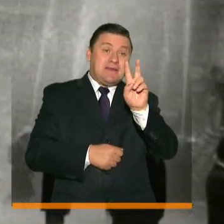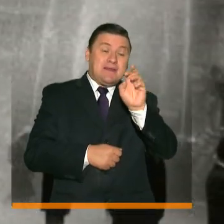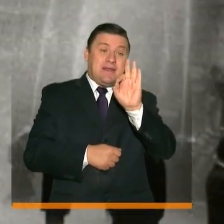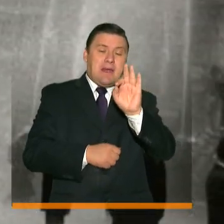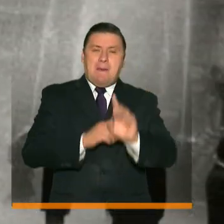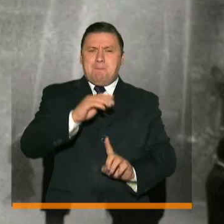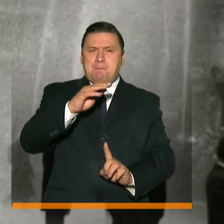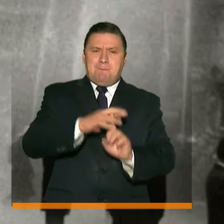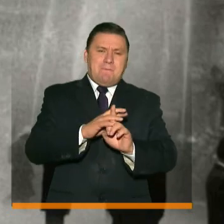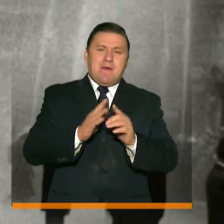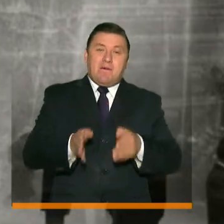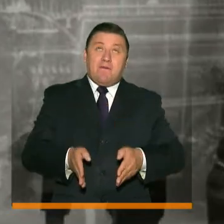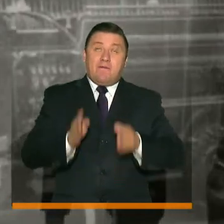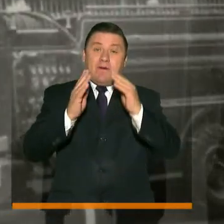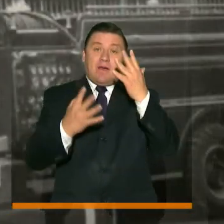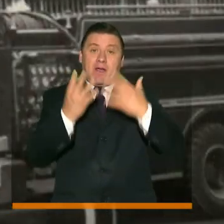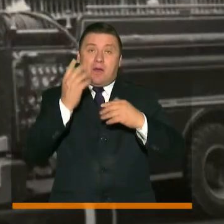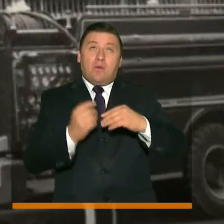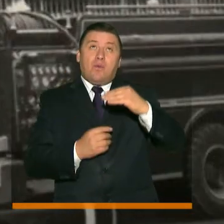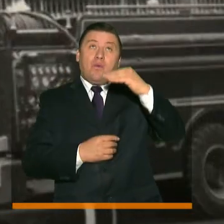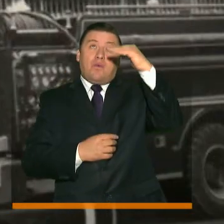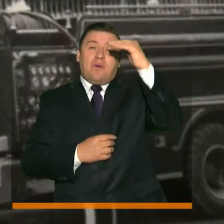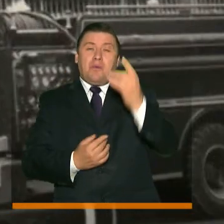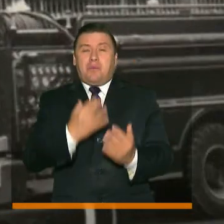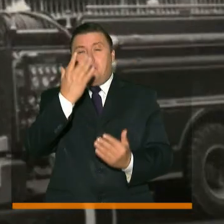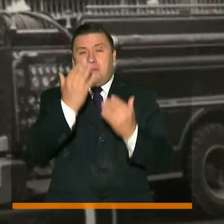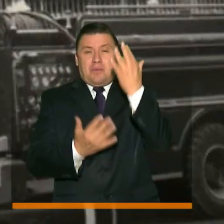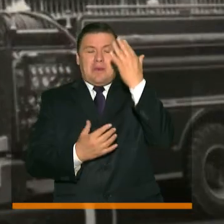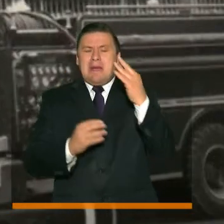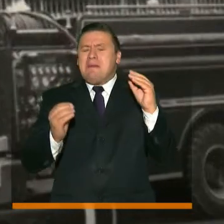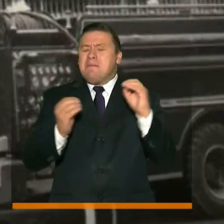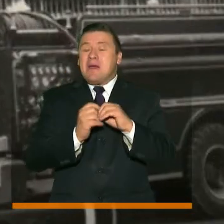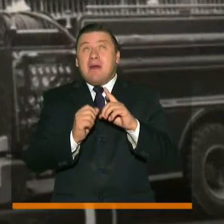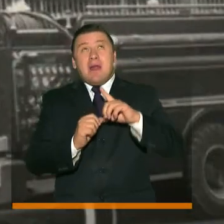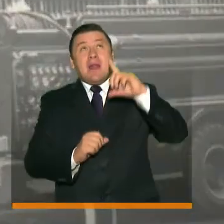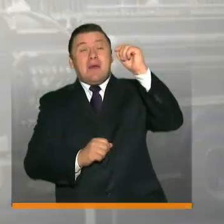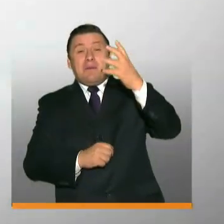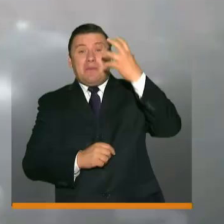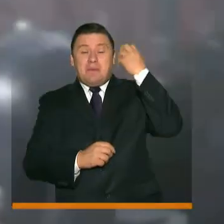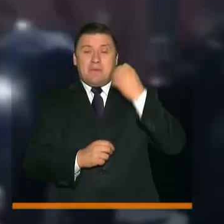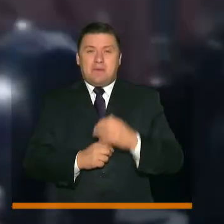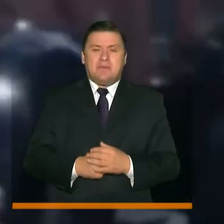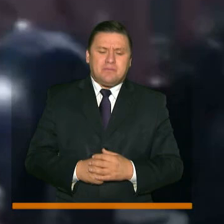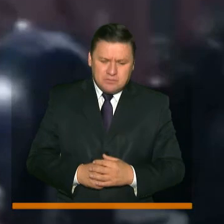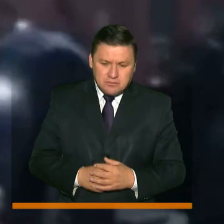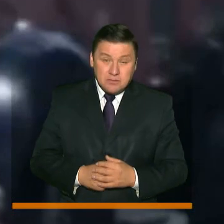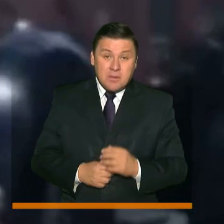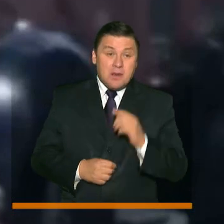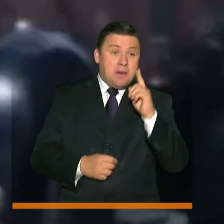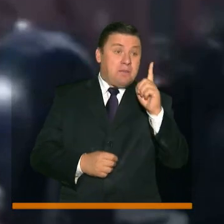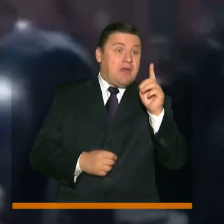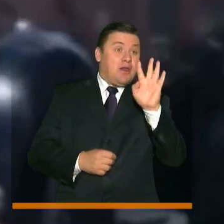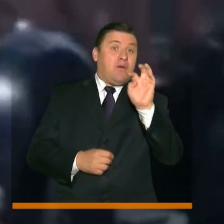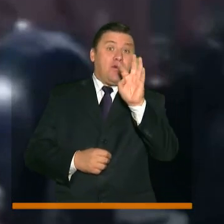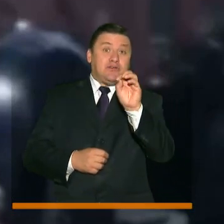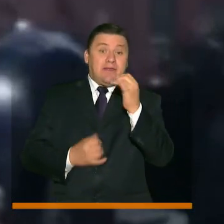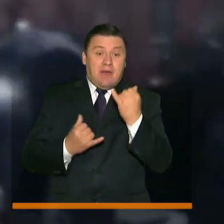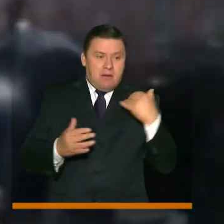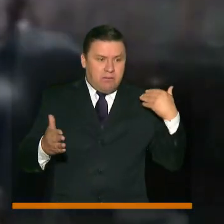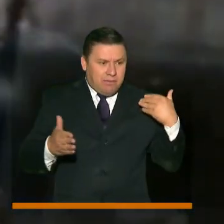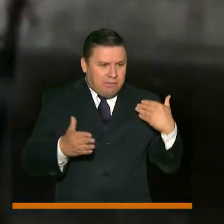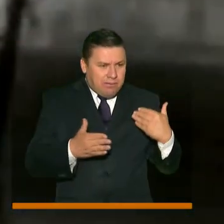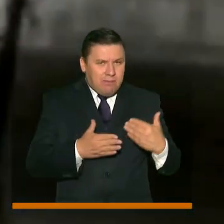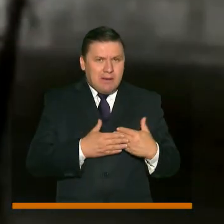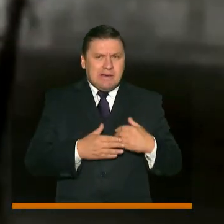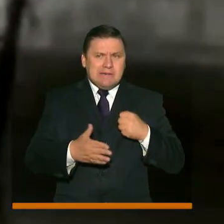se presentó un incendio en el piso 14 del edificio de Avianca, el más alto de la época. Desde los 80 a la fecha, han